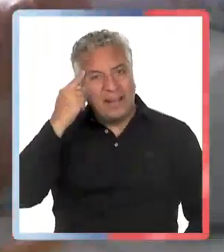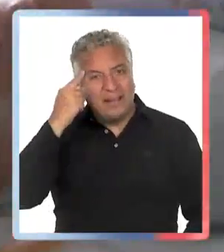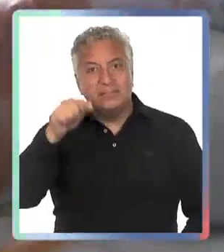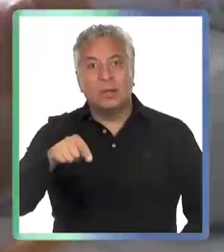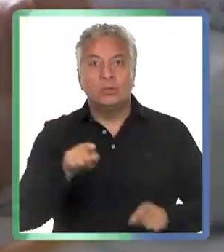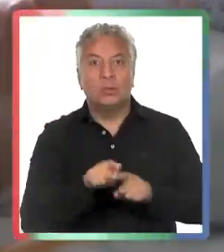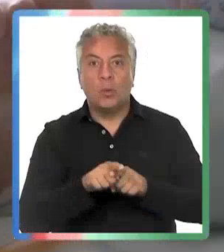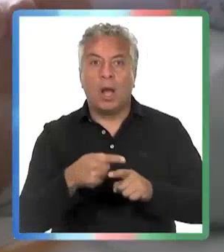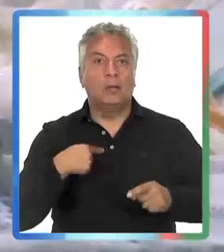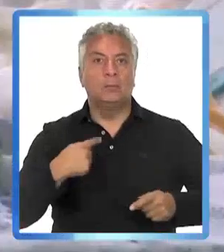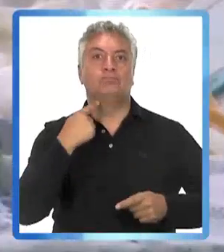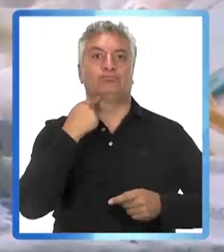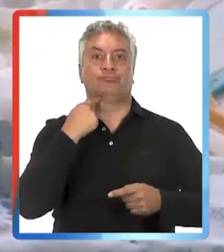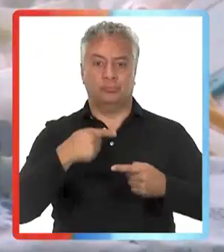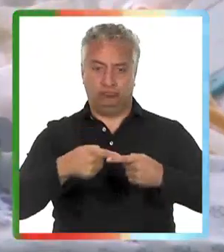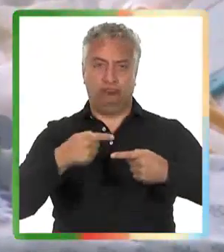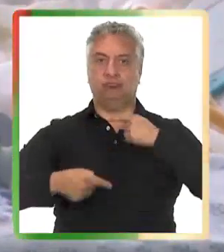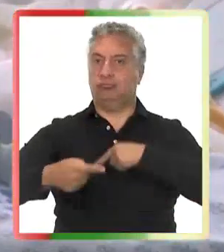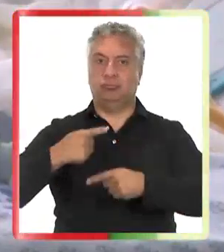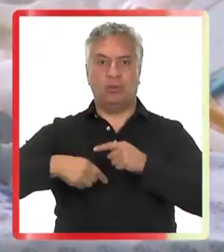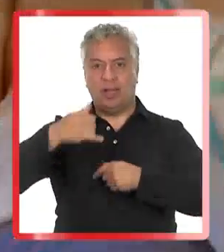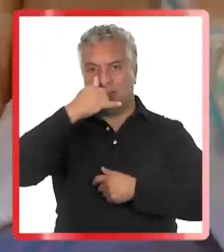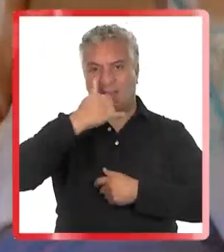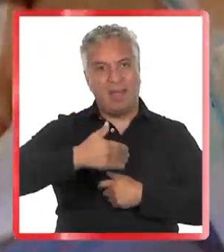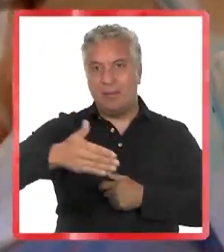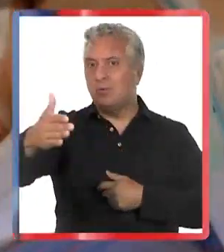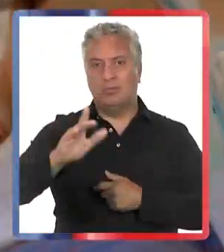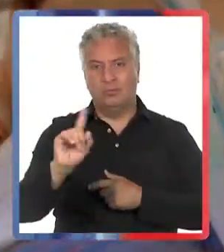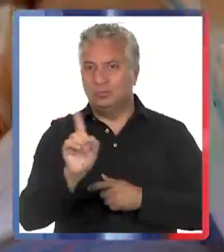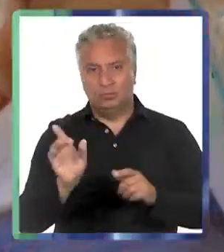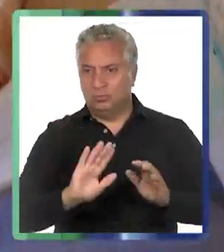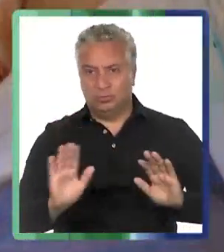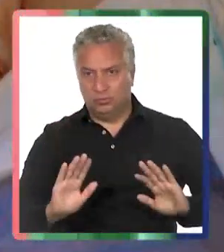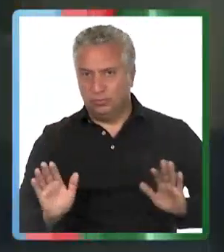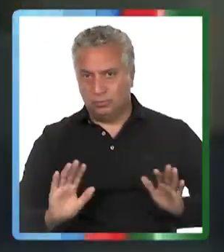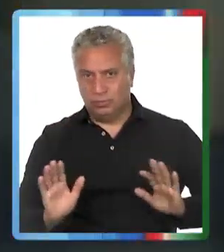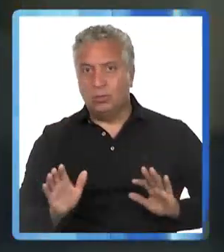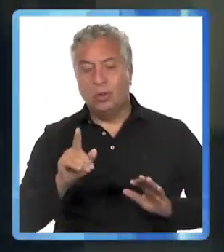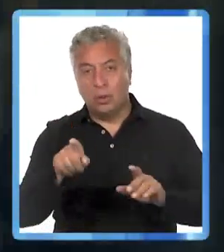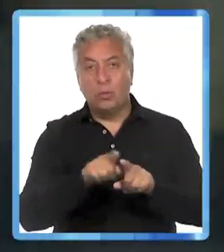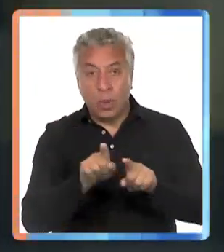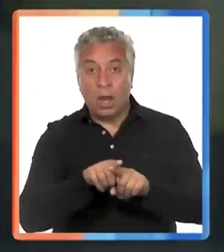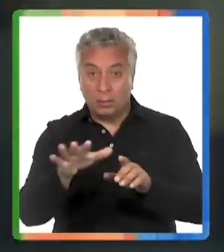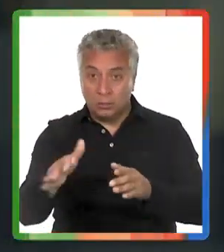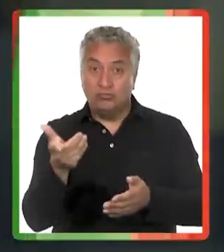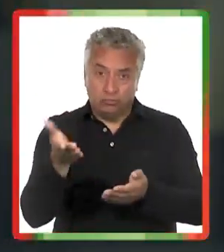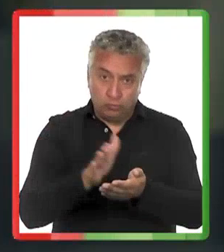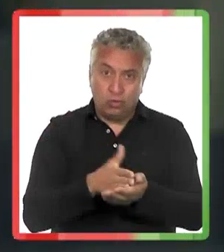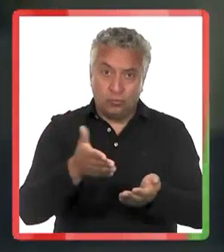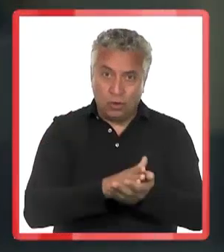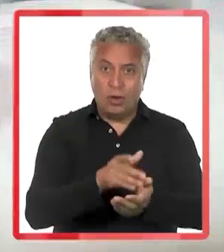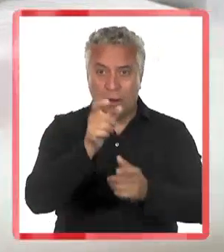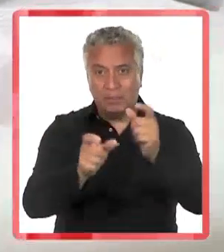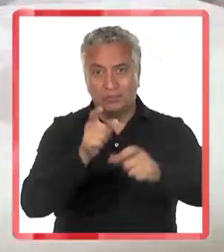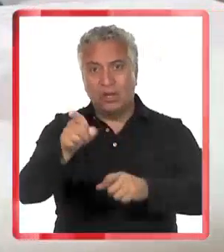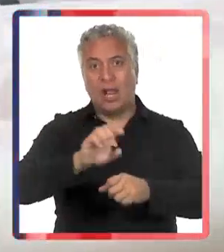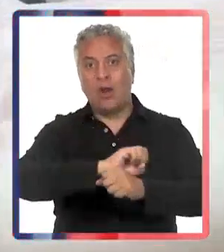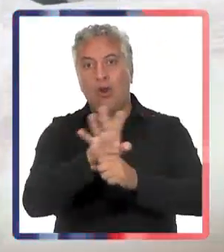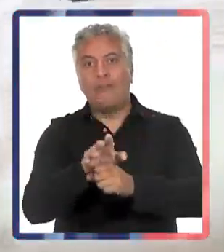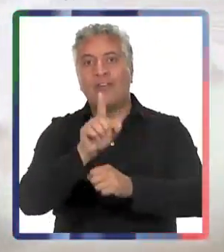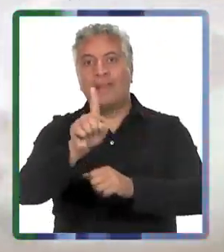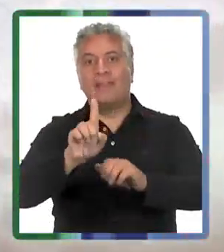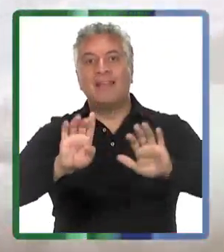que tampoco pensar que con esto hemos retrocedido, ¿no es cierto?, y que eso se va a mantener en el tiempo, en la medida que ya dejen de fallecer personas a